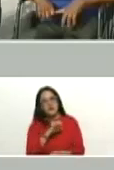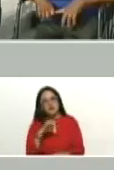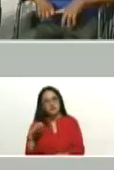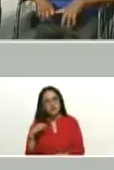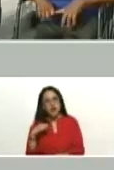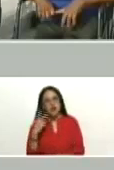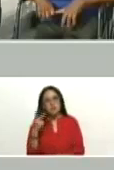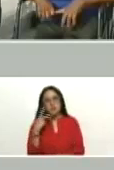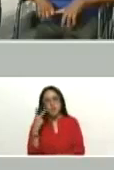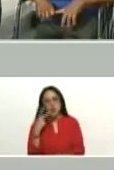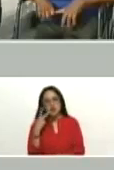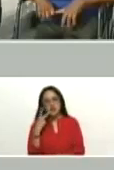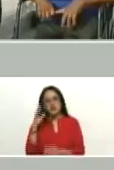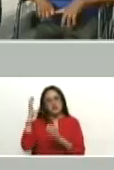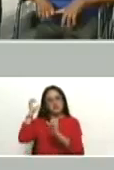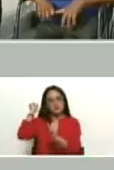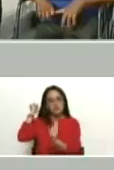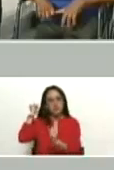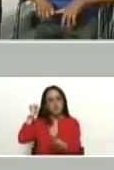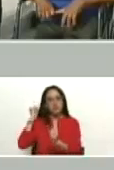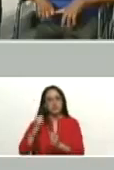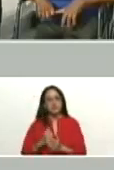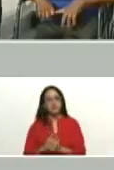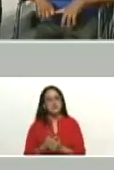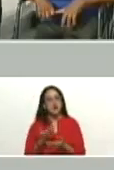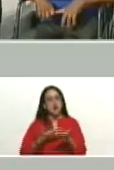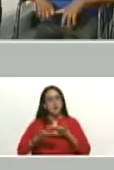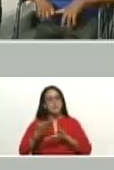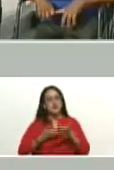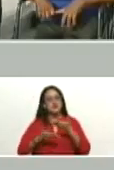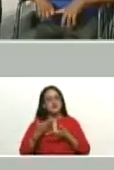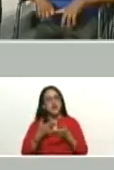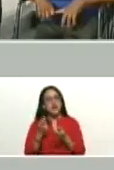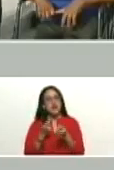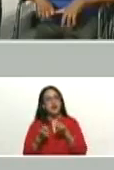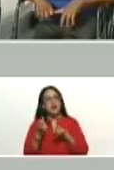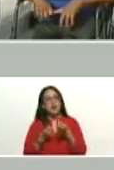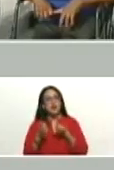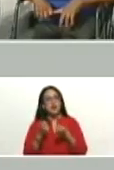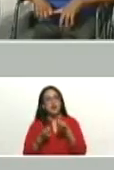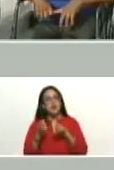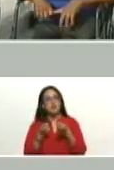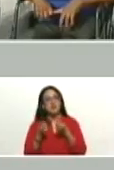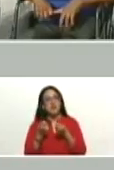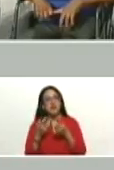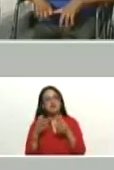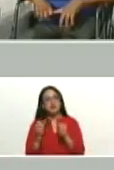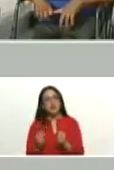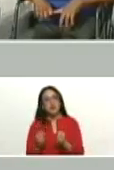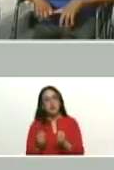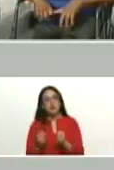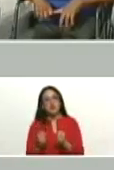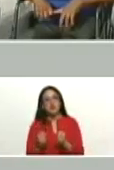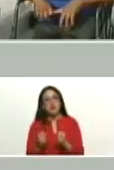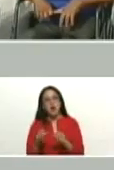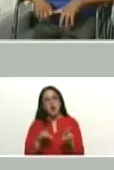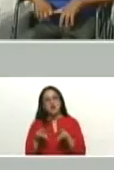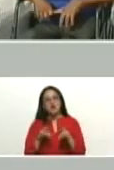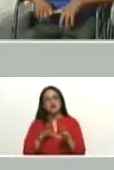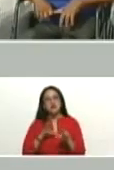personales, políticas, diplomáticas, comerciales, económicas y de seguridad, la coordinación